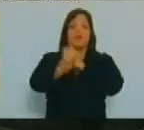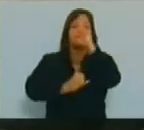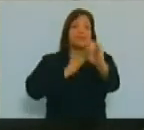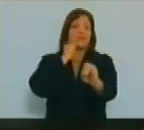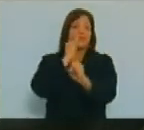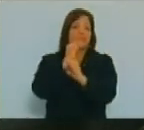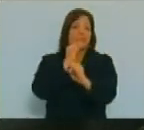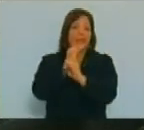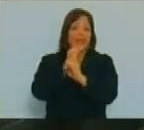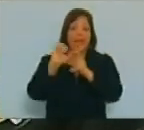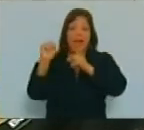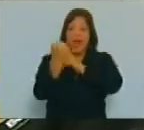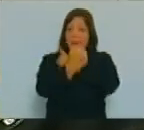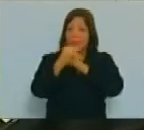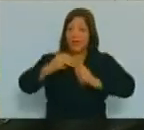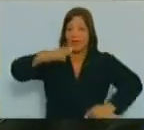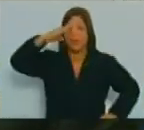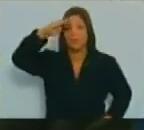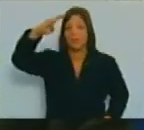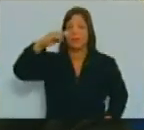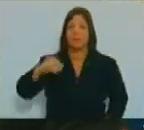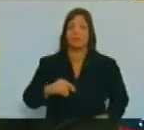ambiental militar